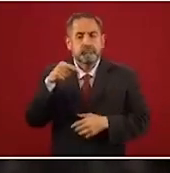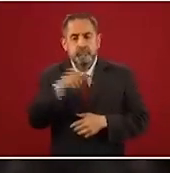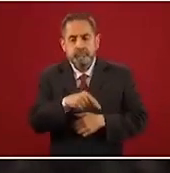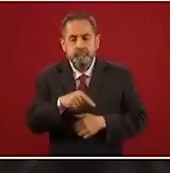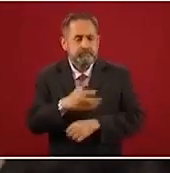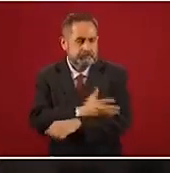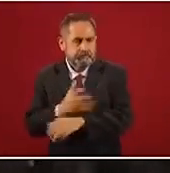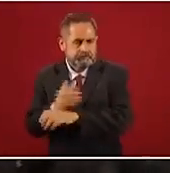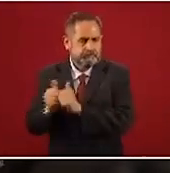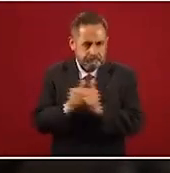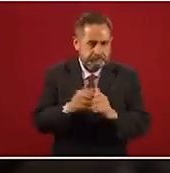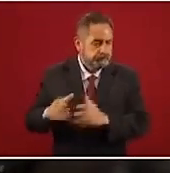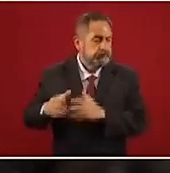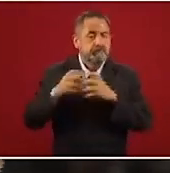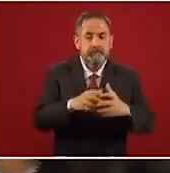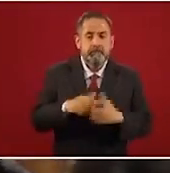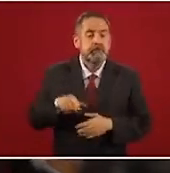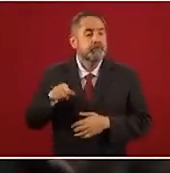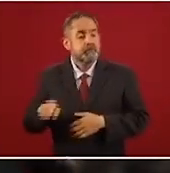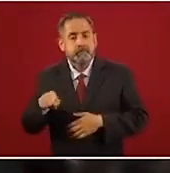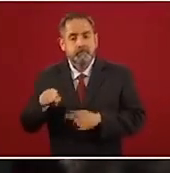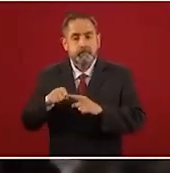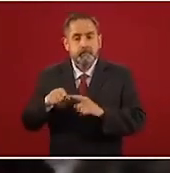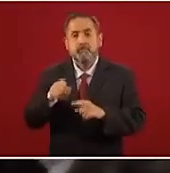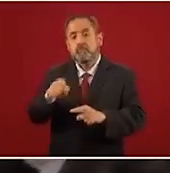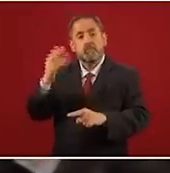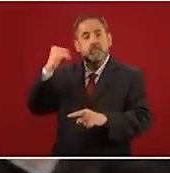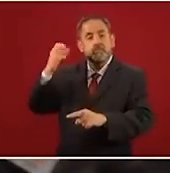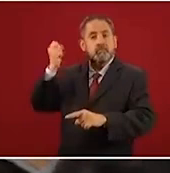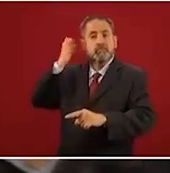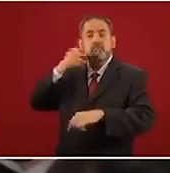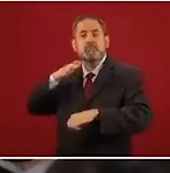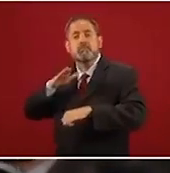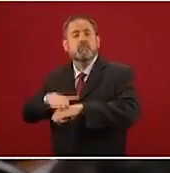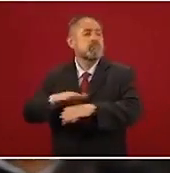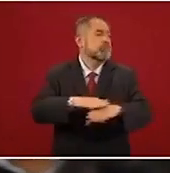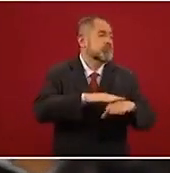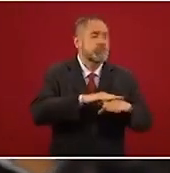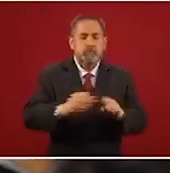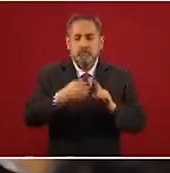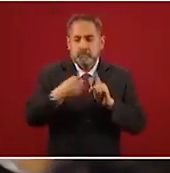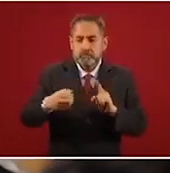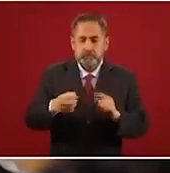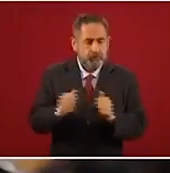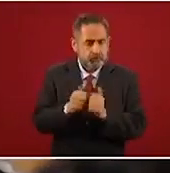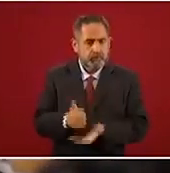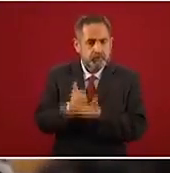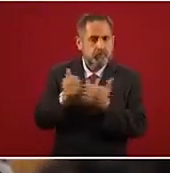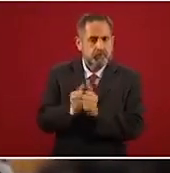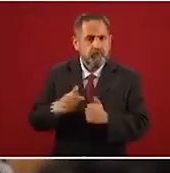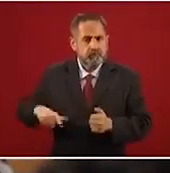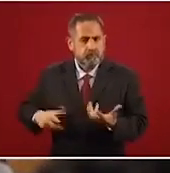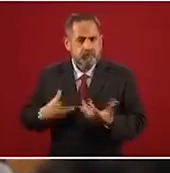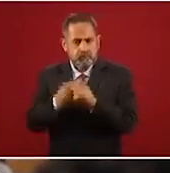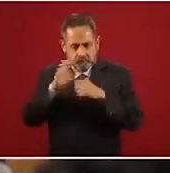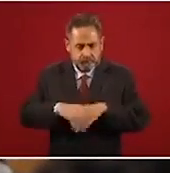este acompañamiento. A lo largo de su campaña, usted hizo un llamado al pueblo mexicano a organizarse para colaborar con su gobierno, para